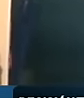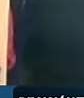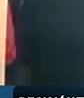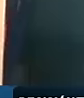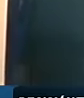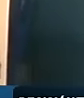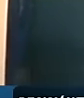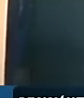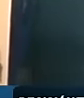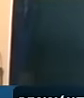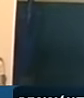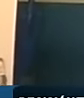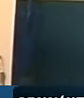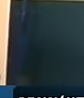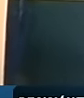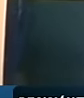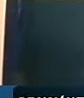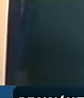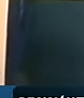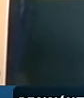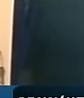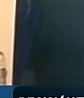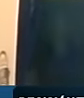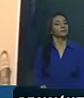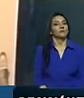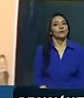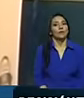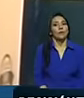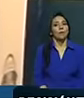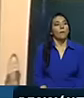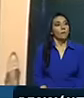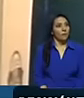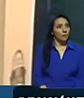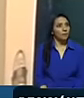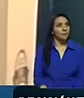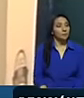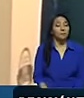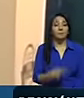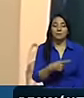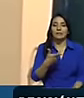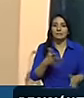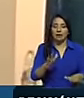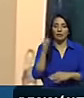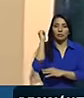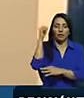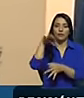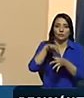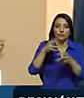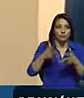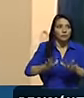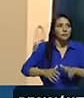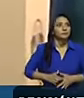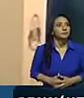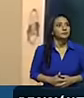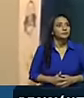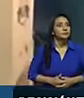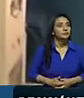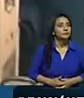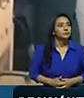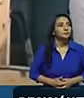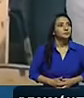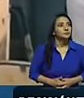la vemos a la candidata a la presidencia que continúa ejerciendo su derecho al sufragio